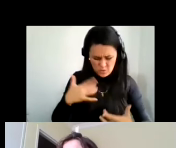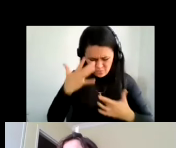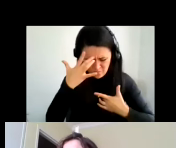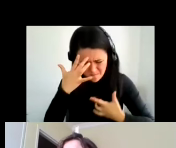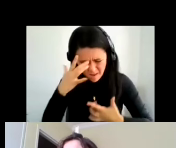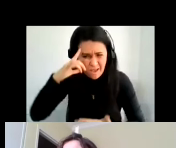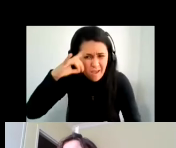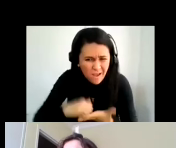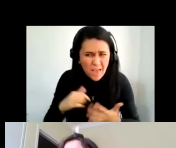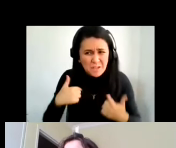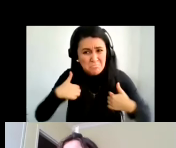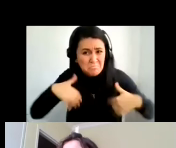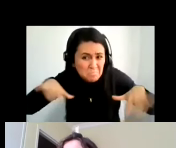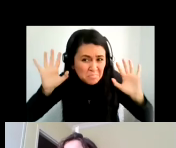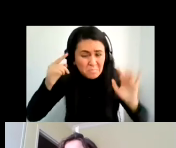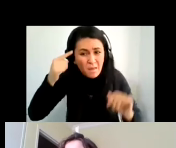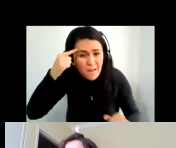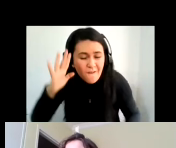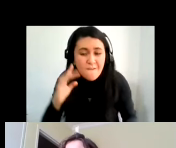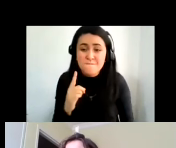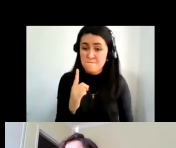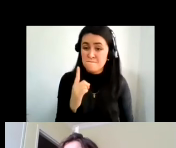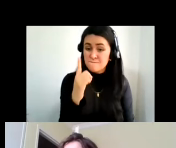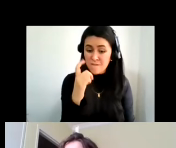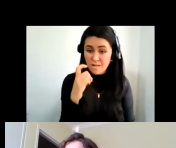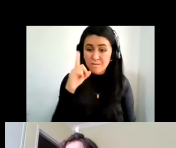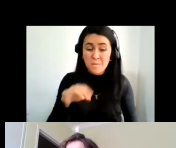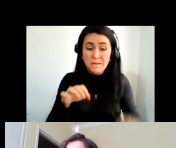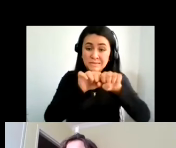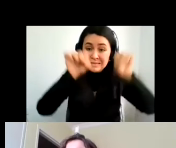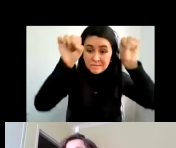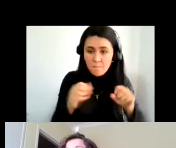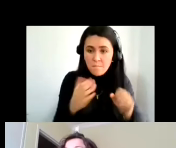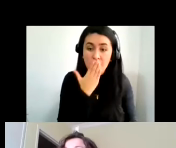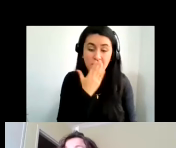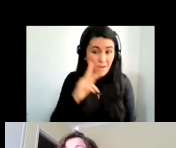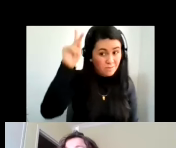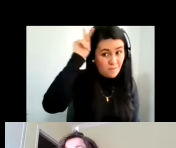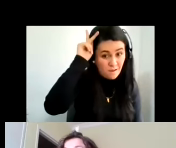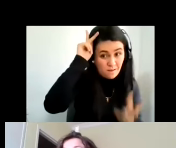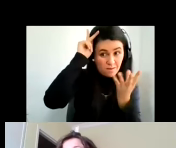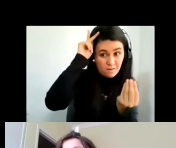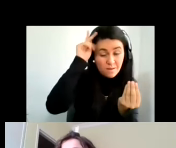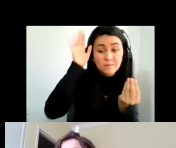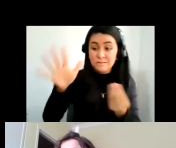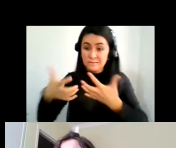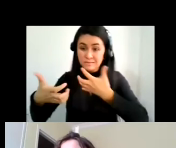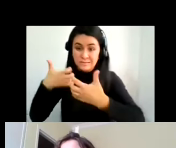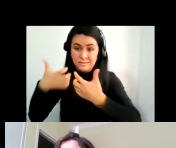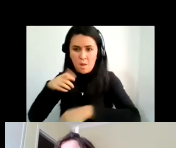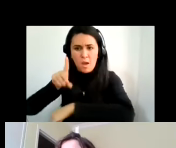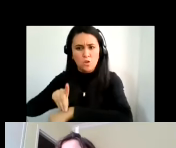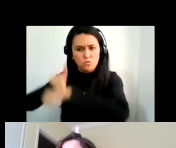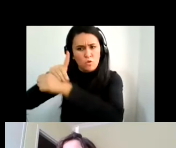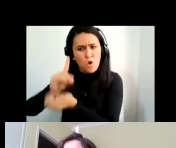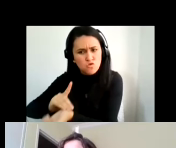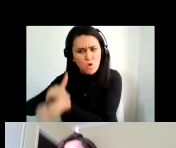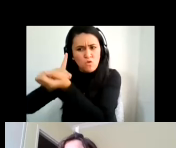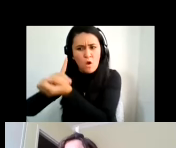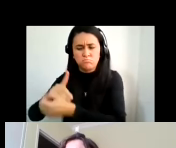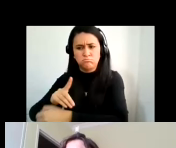También podemos mencionar la falta de integración entre sistemas indígenas y los sistemas convencionales de salud. También tenemos